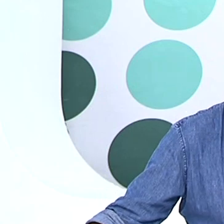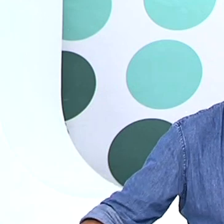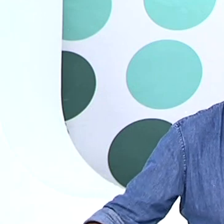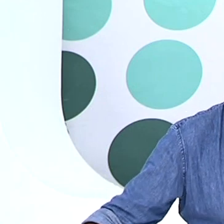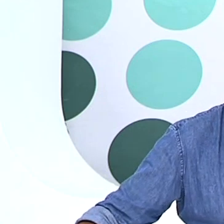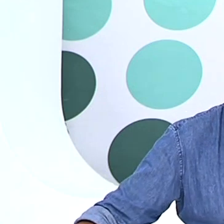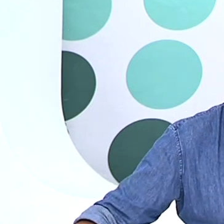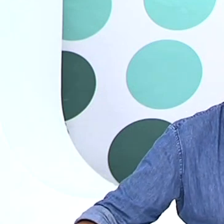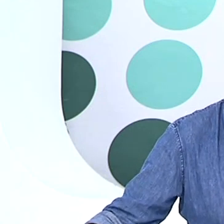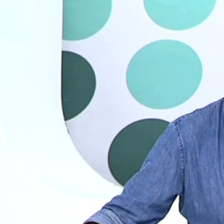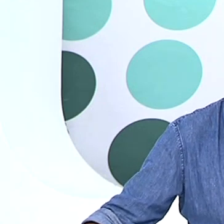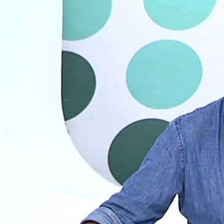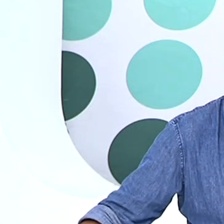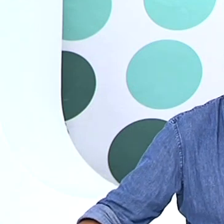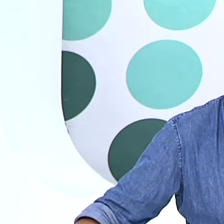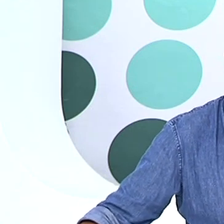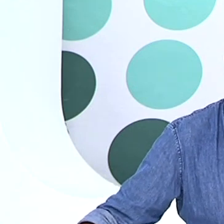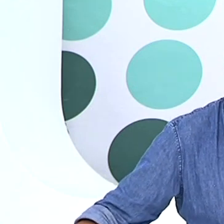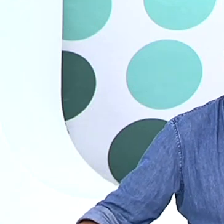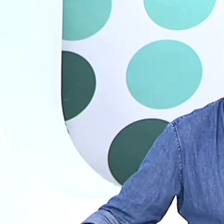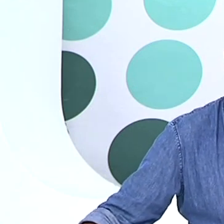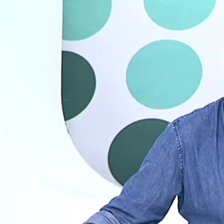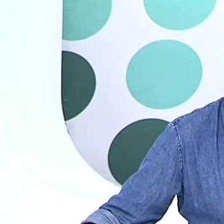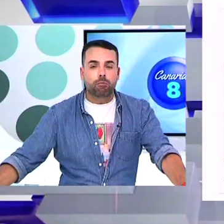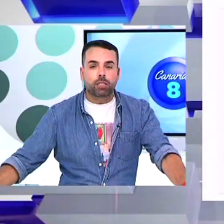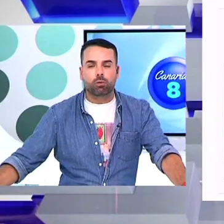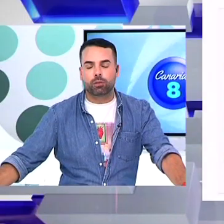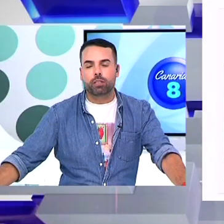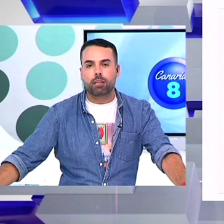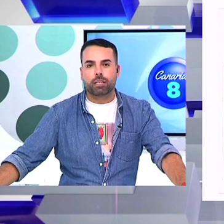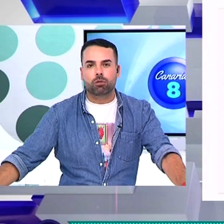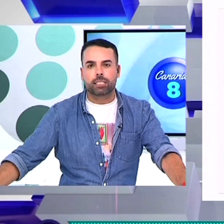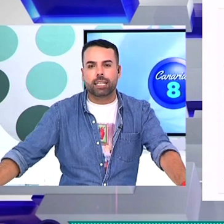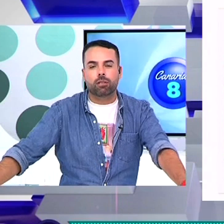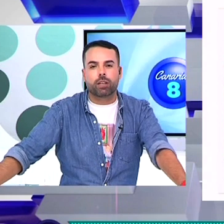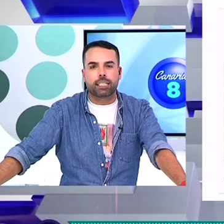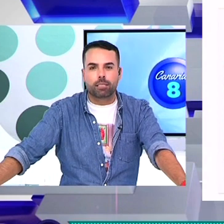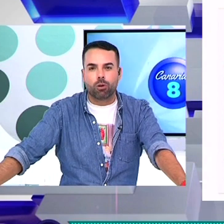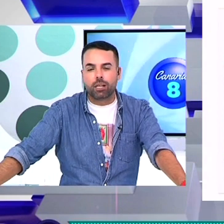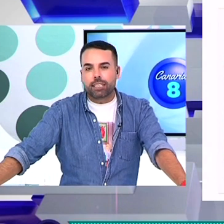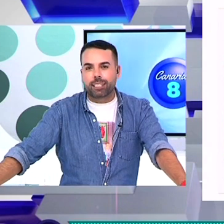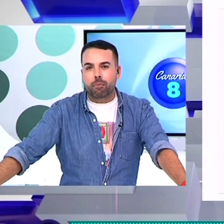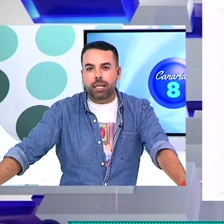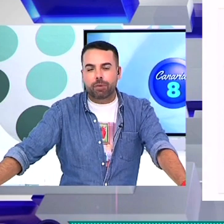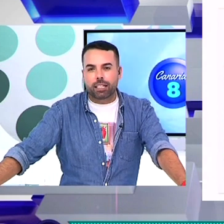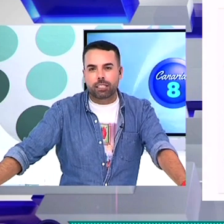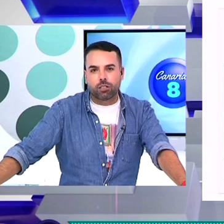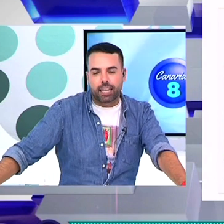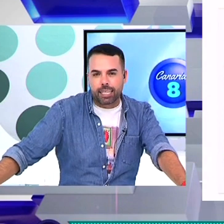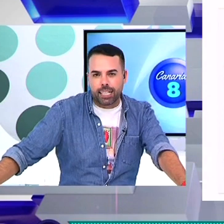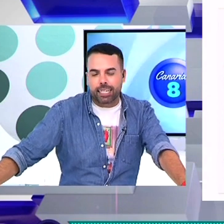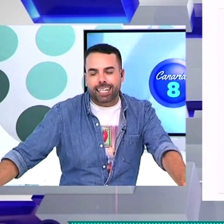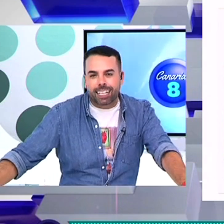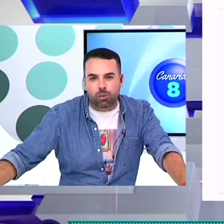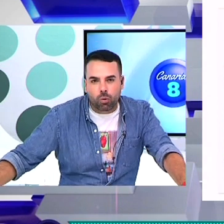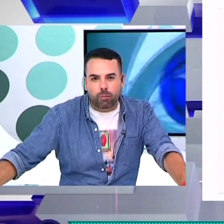poco tiempo, es el mismo día del telemaratón, la lotería de Navidad. Ya quedan menos oportunidades para que ustedes se hagan con el décimo de Mírame Televisión